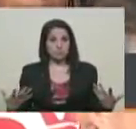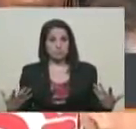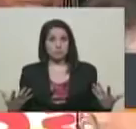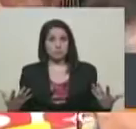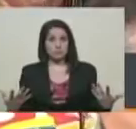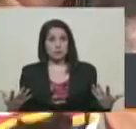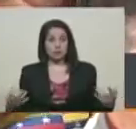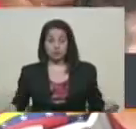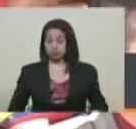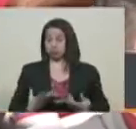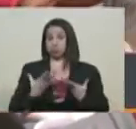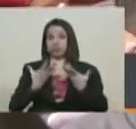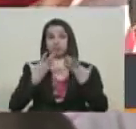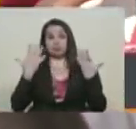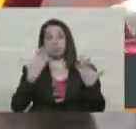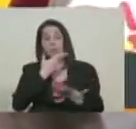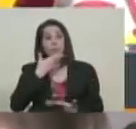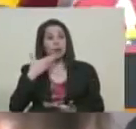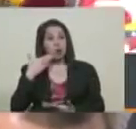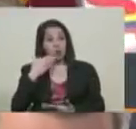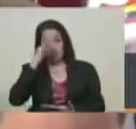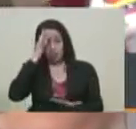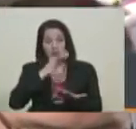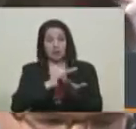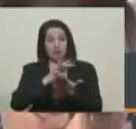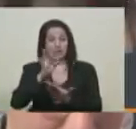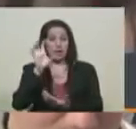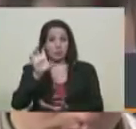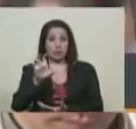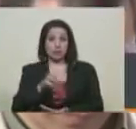con espíritu de optimismo y de fe en nuestra patria.